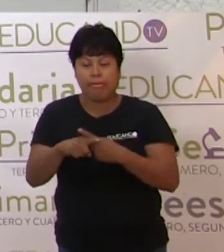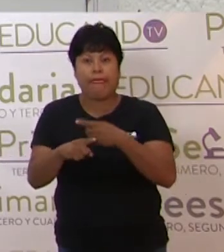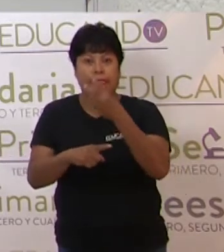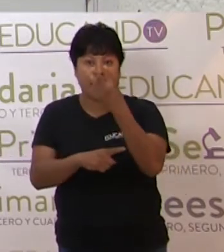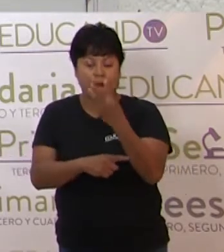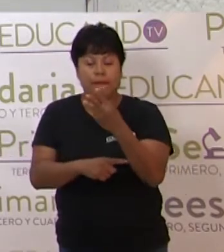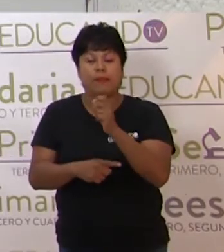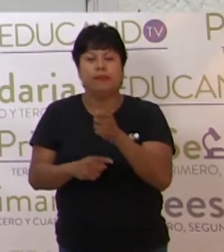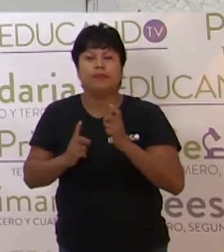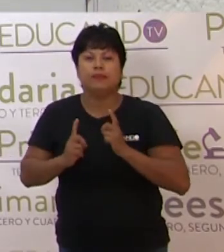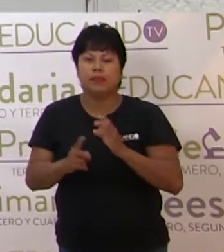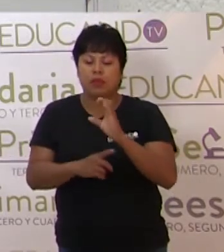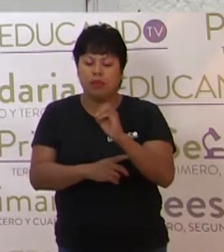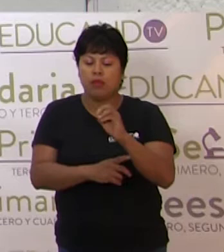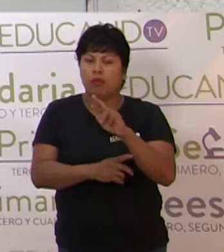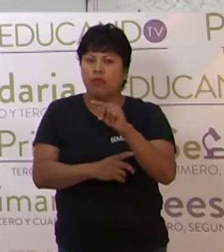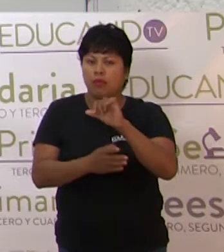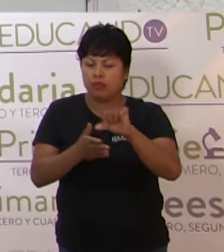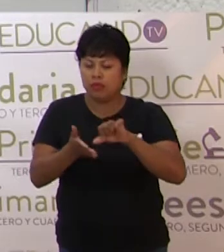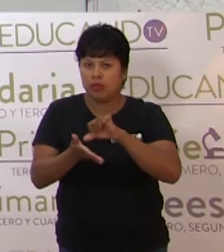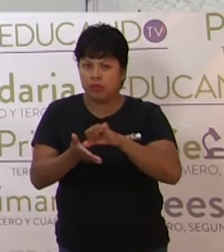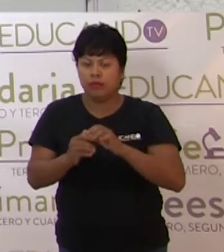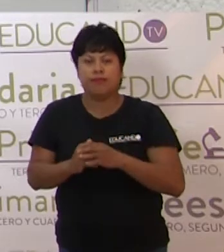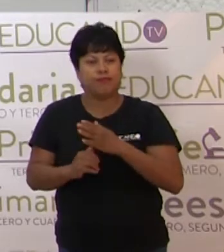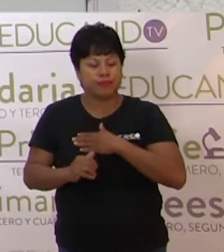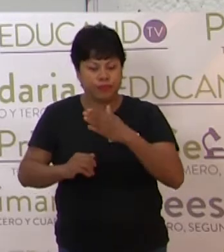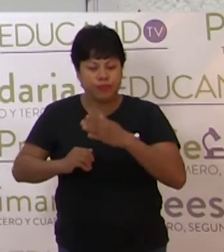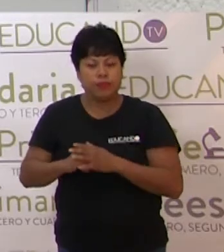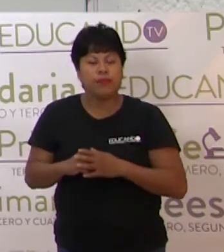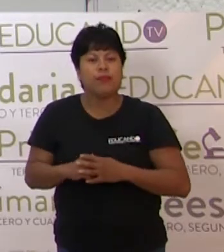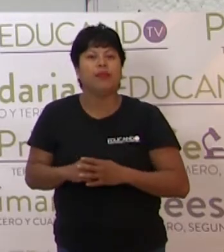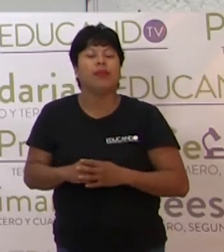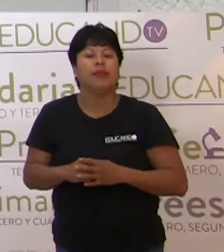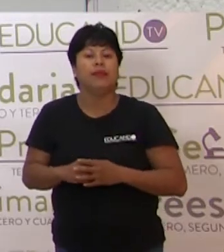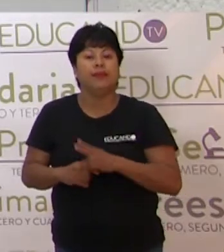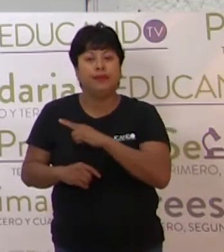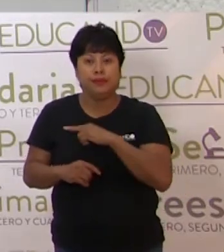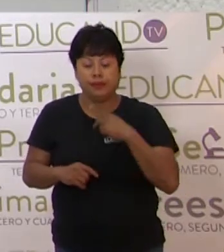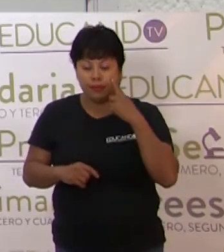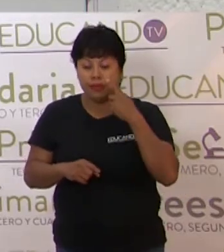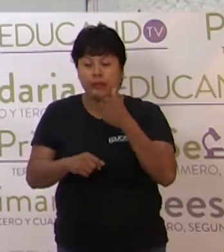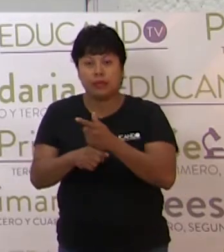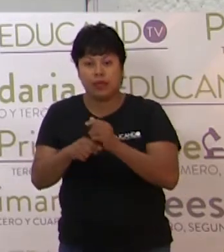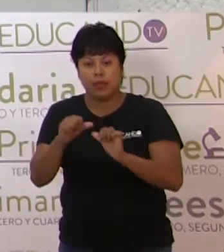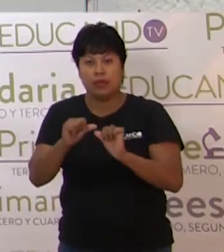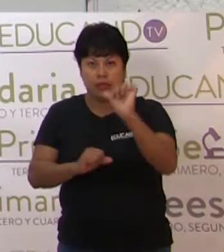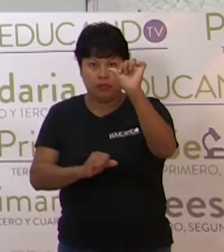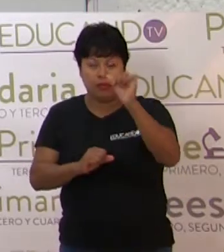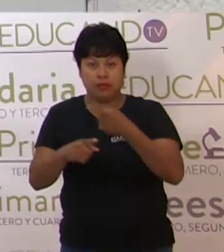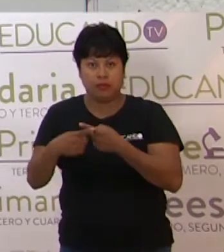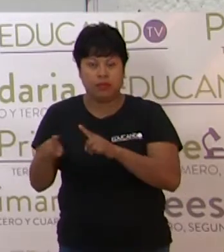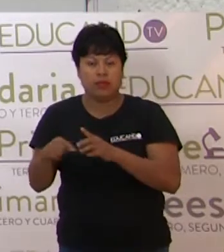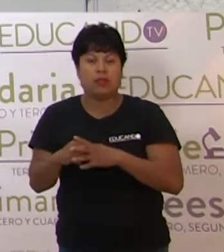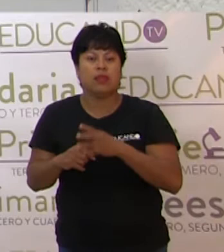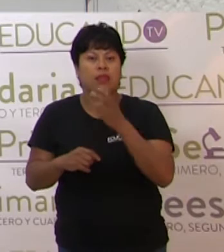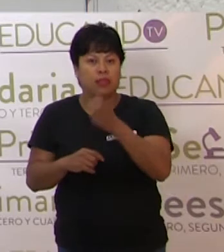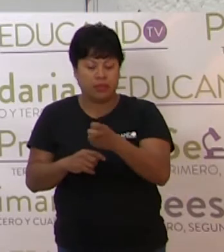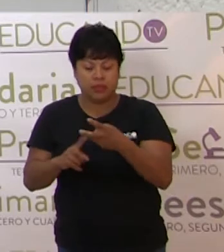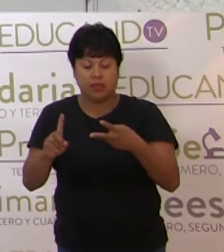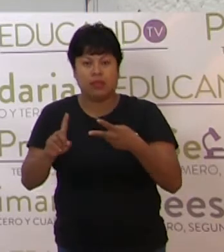tres líneas nos da el otro centro bueno vamos a encontrar las alturas de este